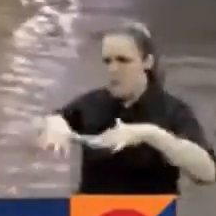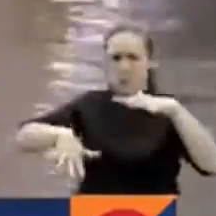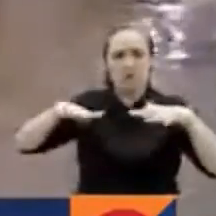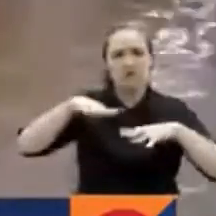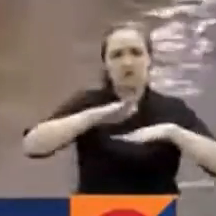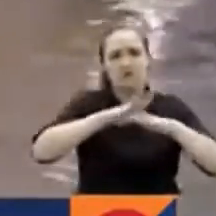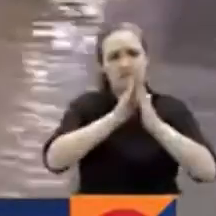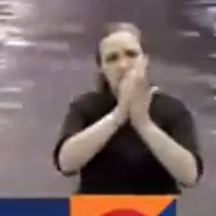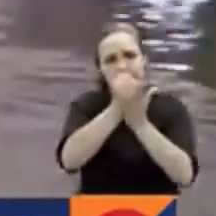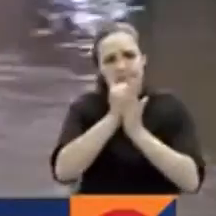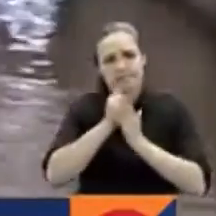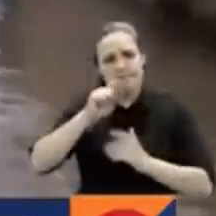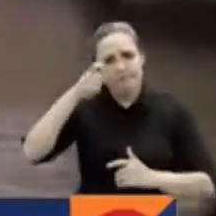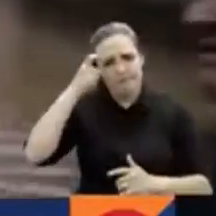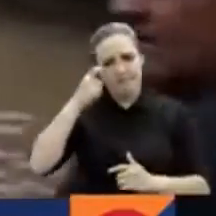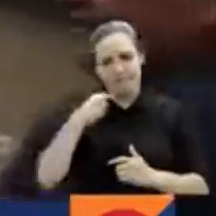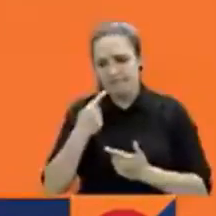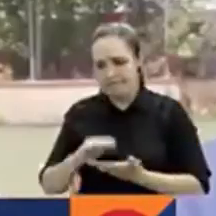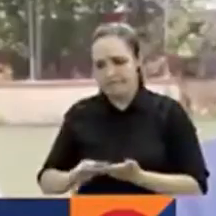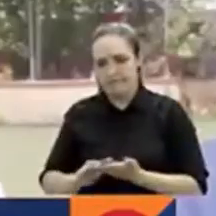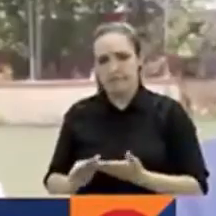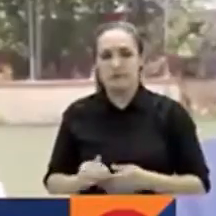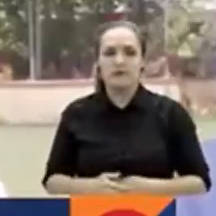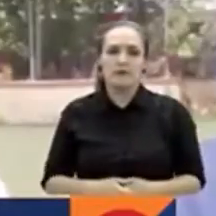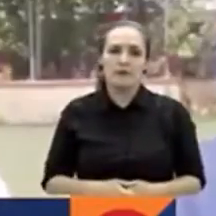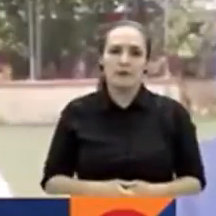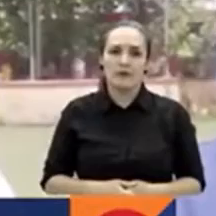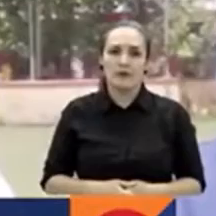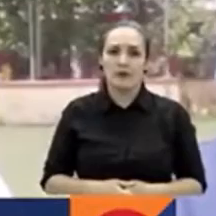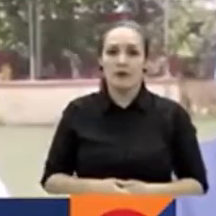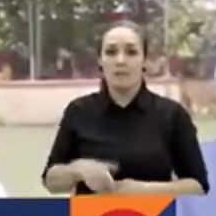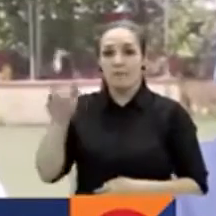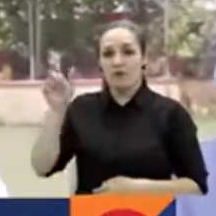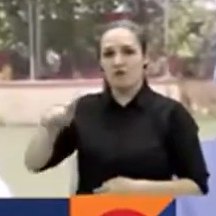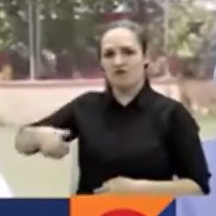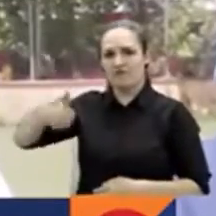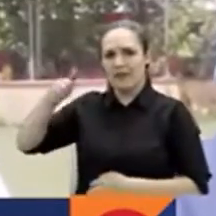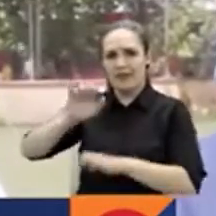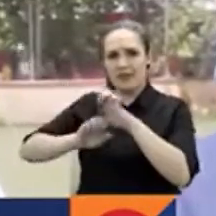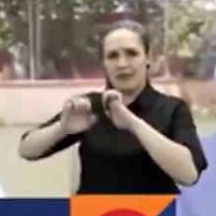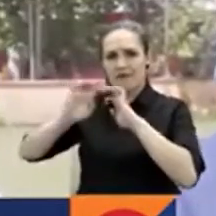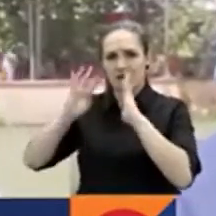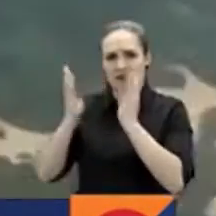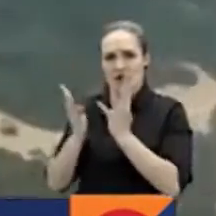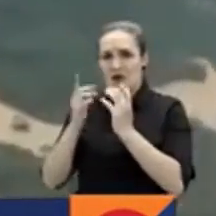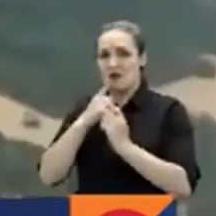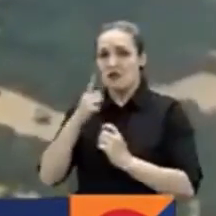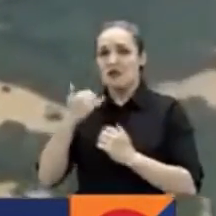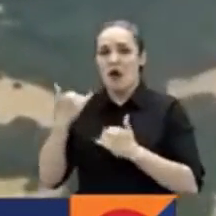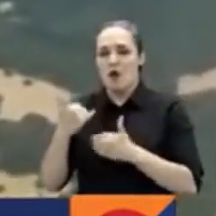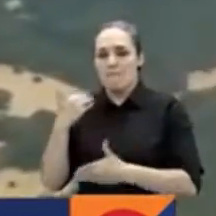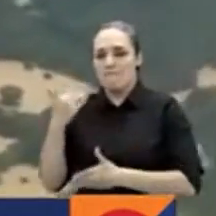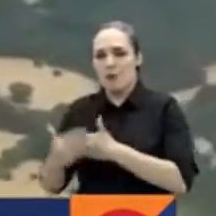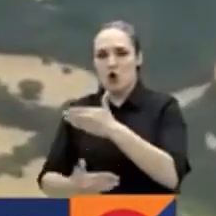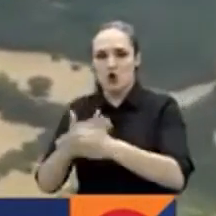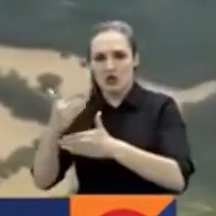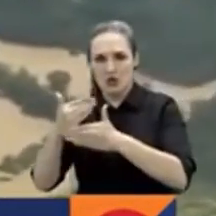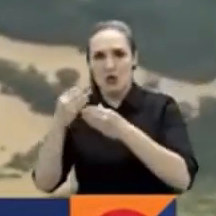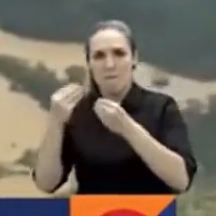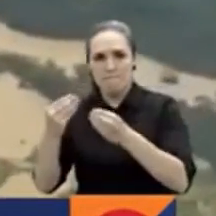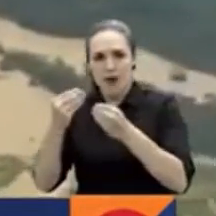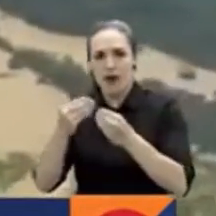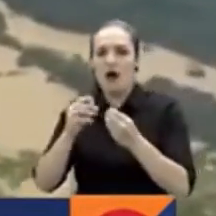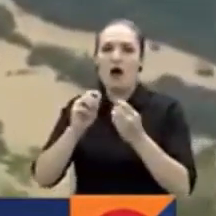Hacen llamado a las autoridades para que atiendan la situación. El defensor del pueblo anunció que por medio de una acción constitucional ayudará a las comunidades